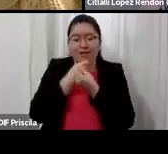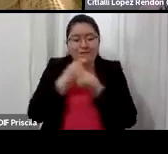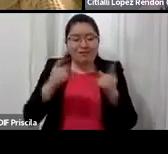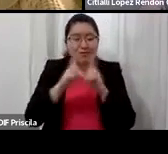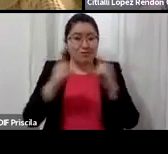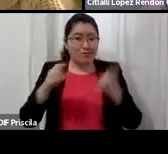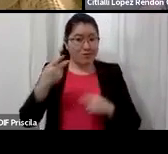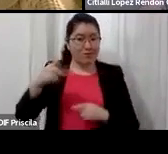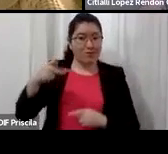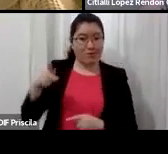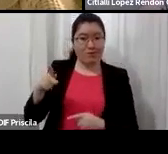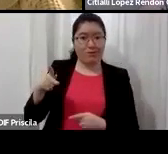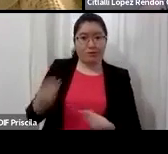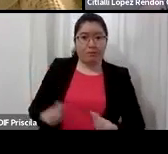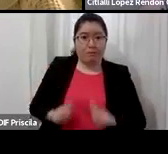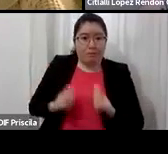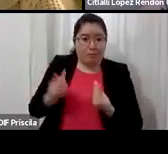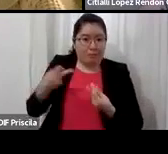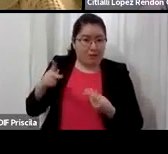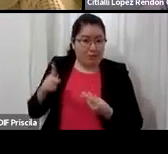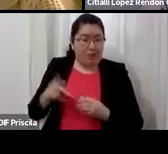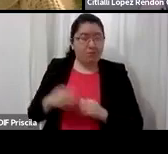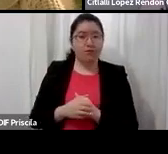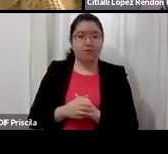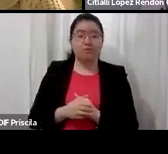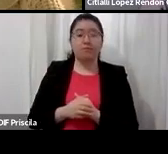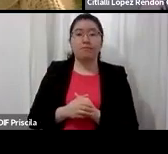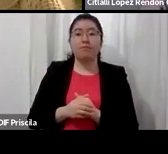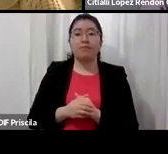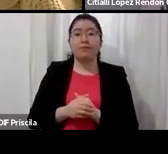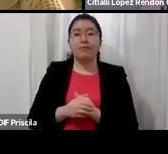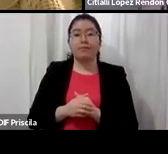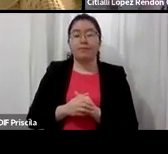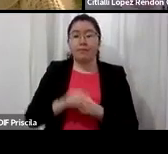sus aspectos de vida. Una de las grandes